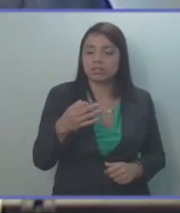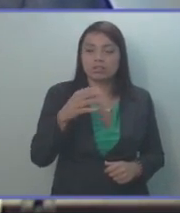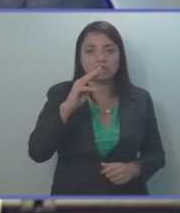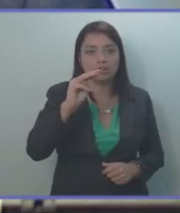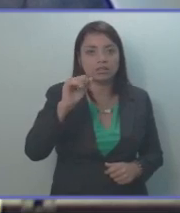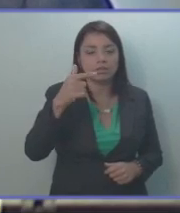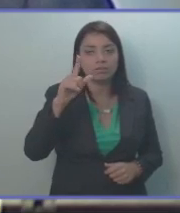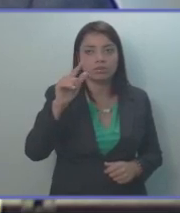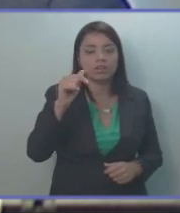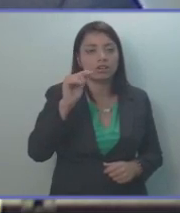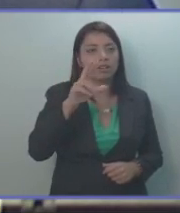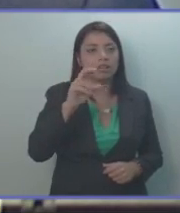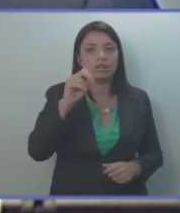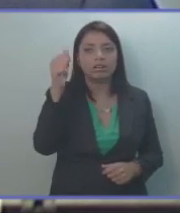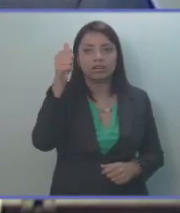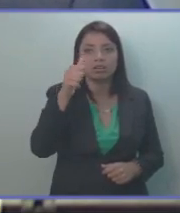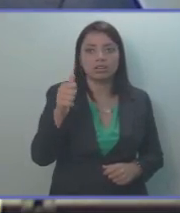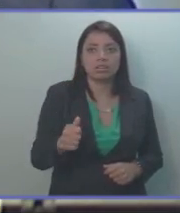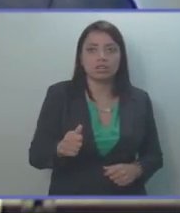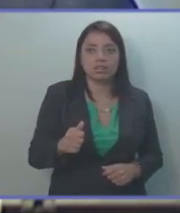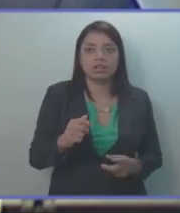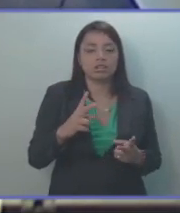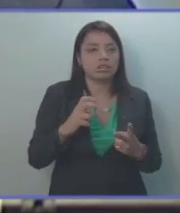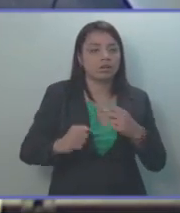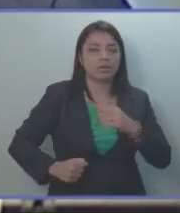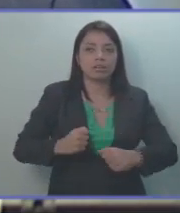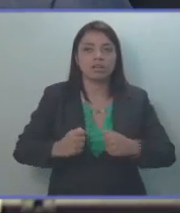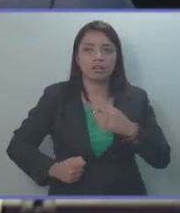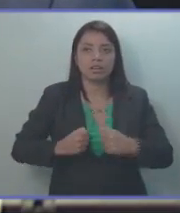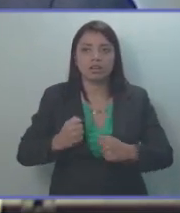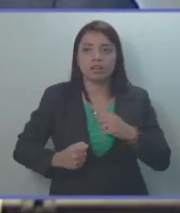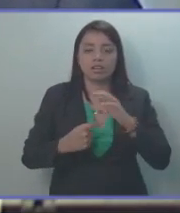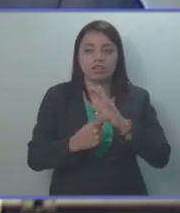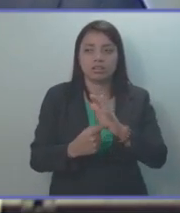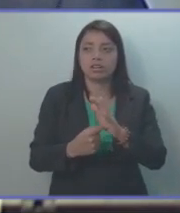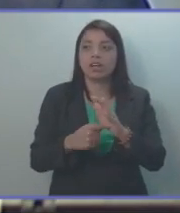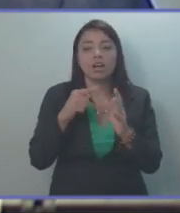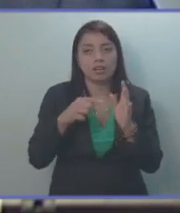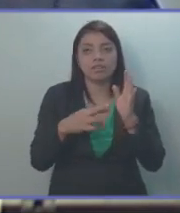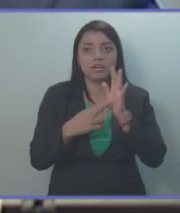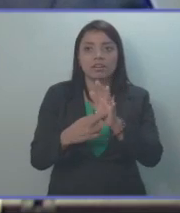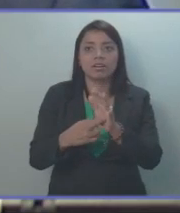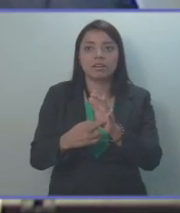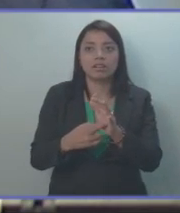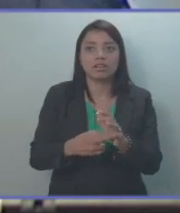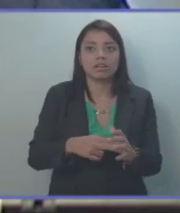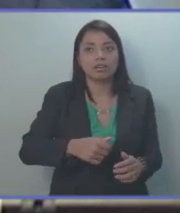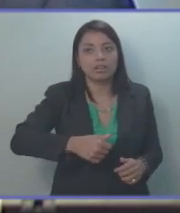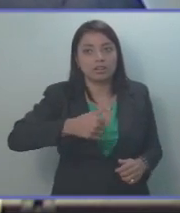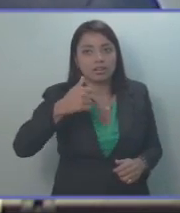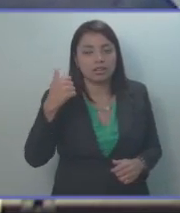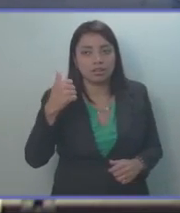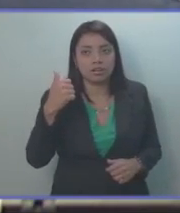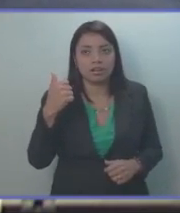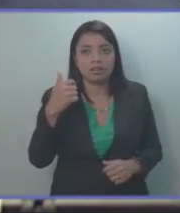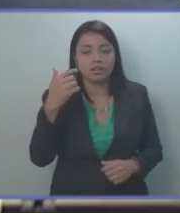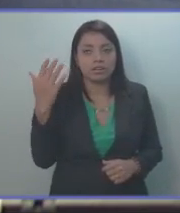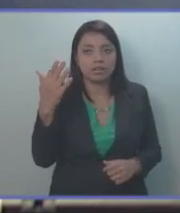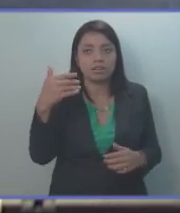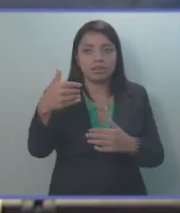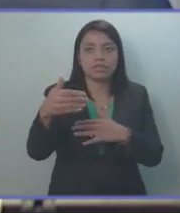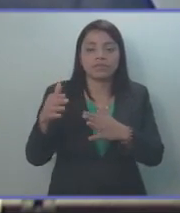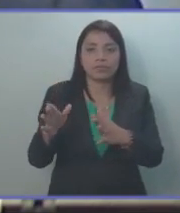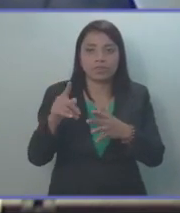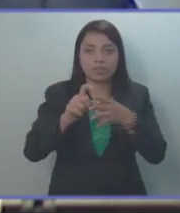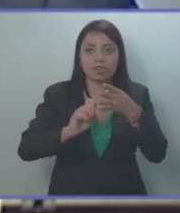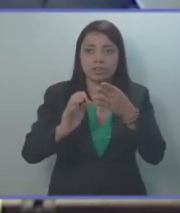agosto, en el Campeonato Mundial de Atletismo. Ahí nos irá a representar. Está en la sala pegada o frente al Salón de